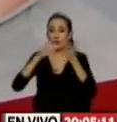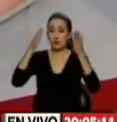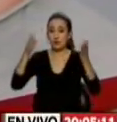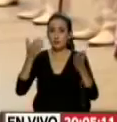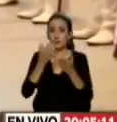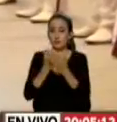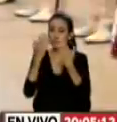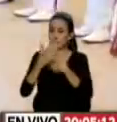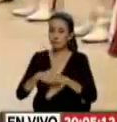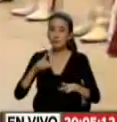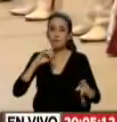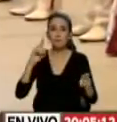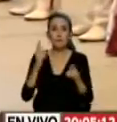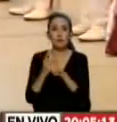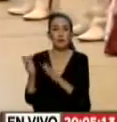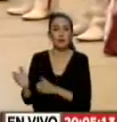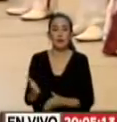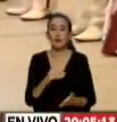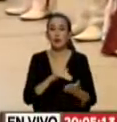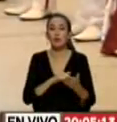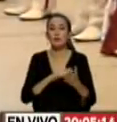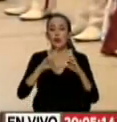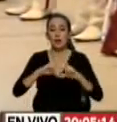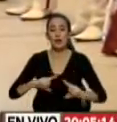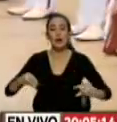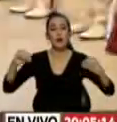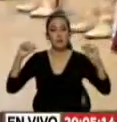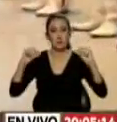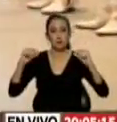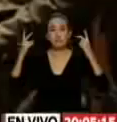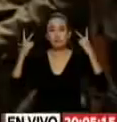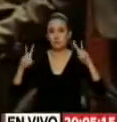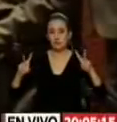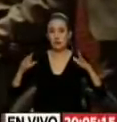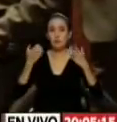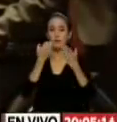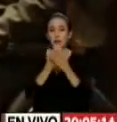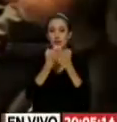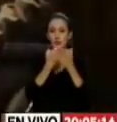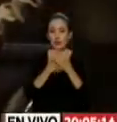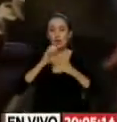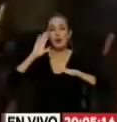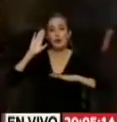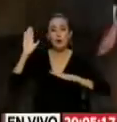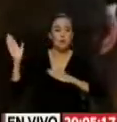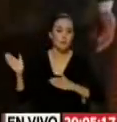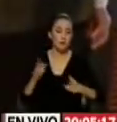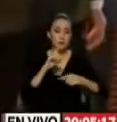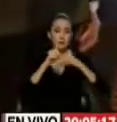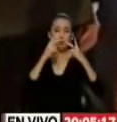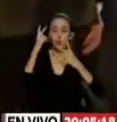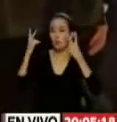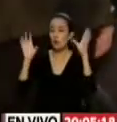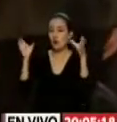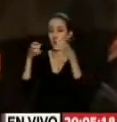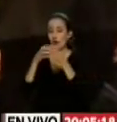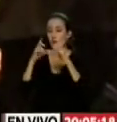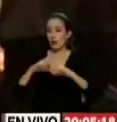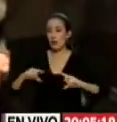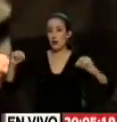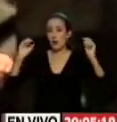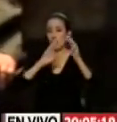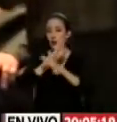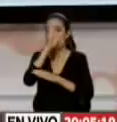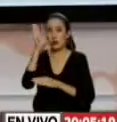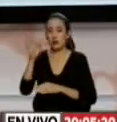mantenga abiertos los canales con socios históricos como Japón, a propósito de los recursos comprometidos tras la visita de una delegación ecuatoriana a Tokio